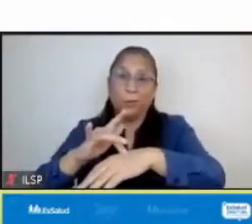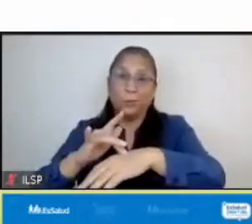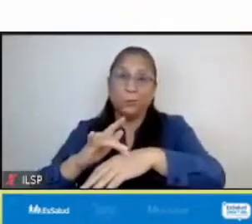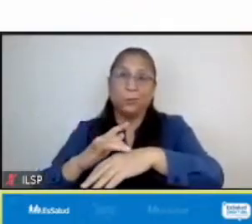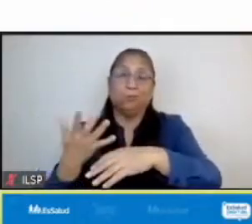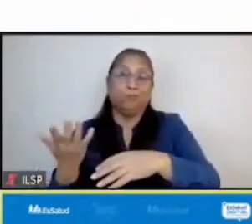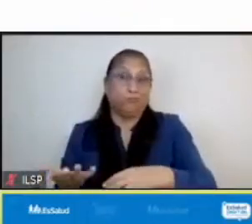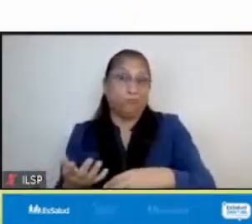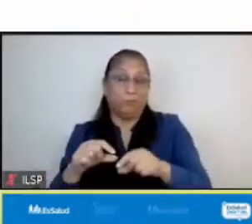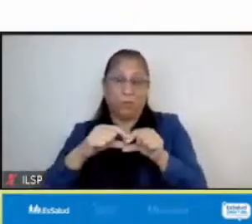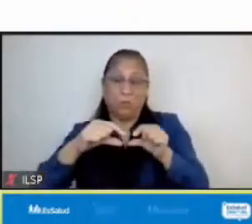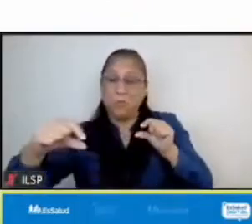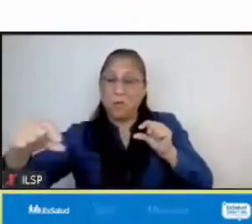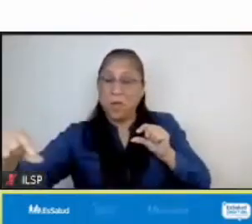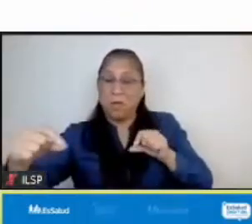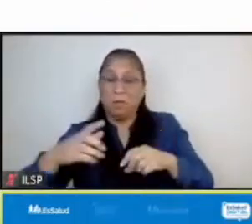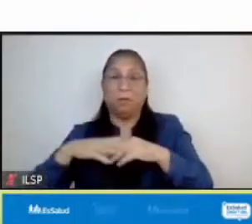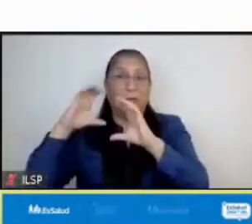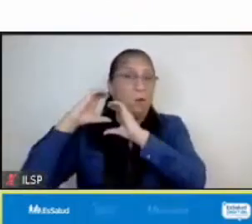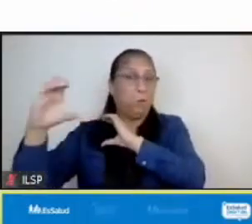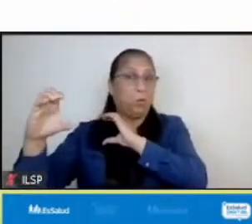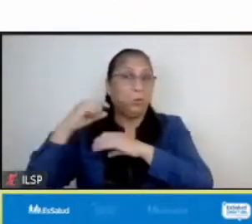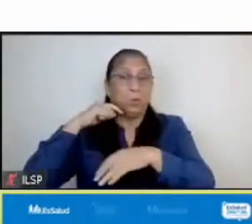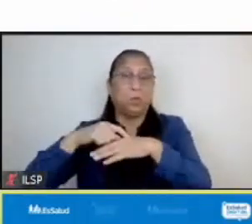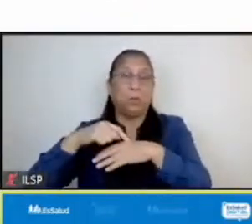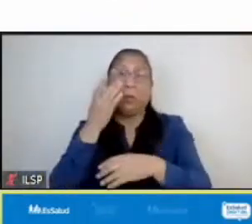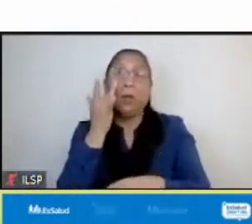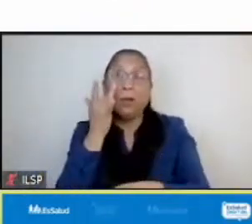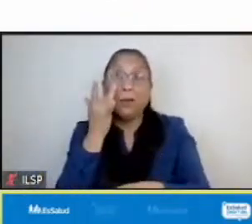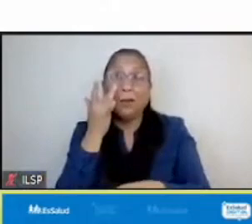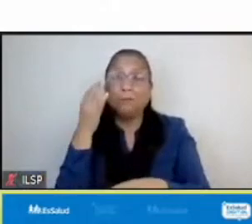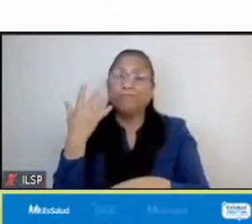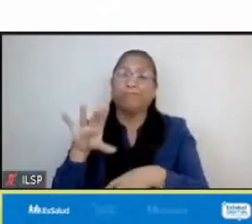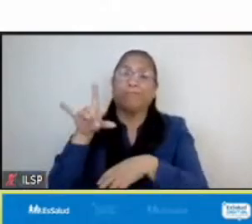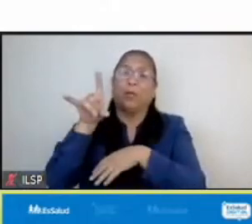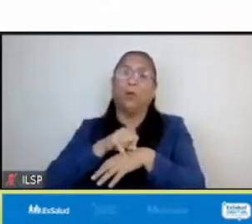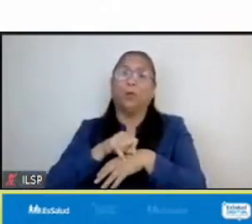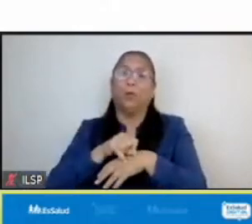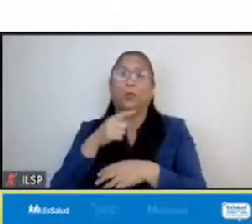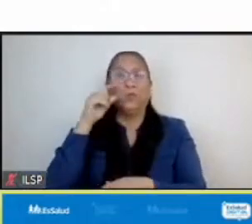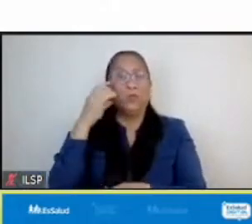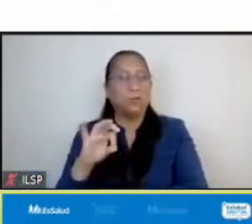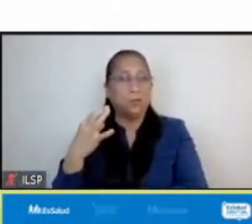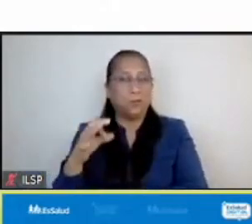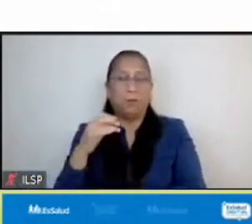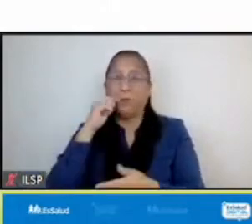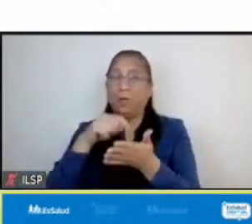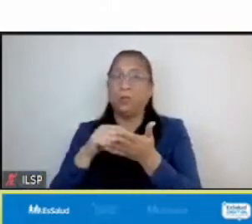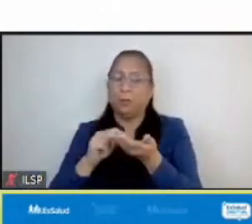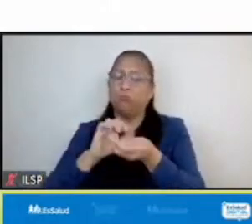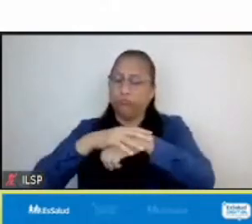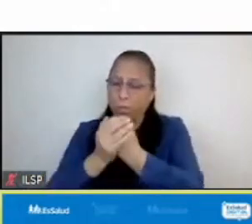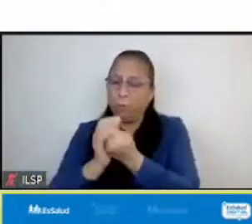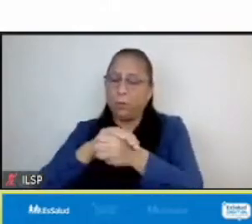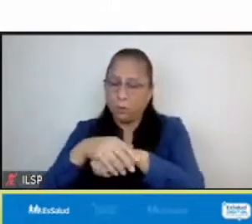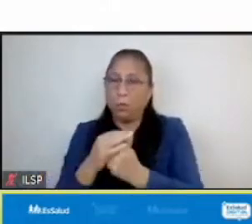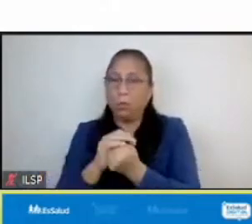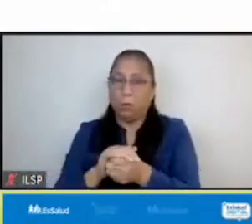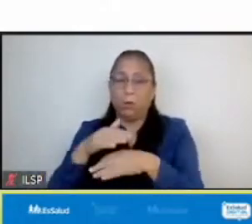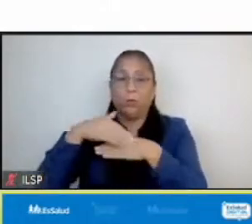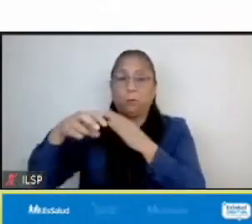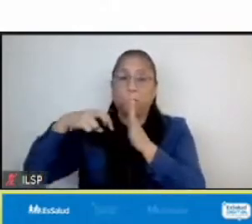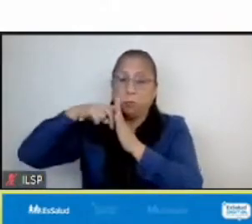la baranda del transporte público y se toca la cara y se contagió. Entonces después siempre está en el transporte público, tratar de lavarse las manos después de bajar